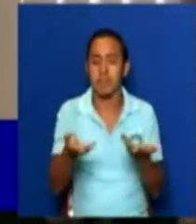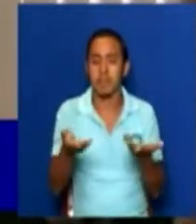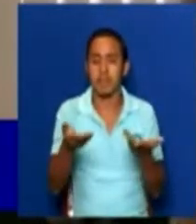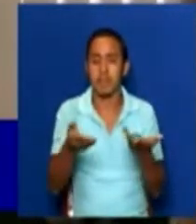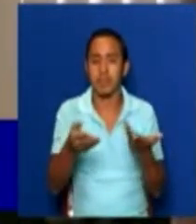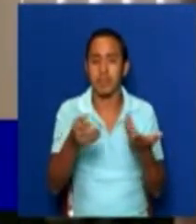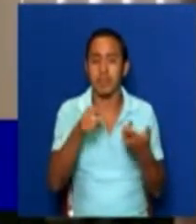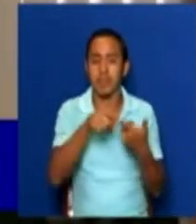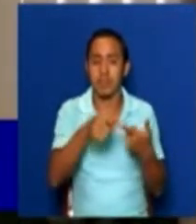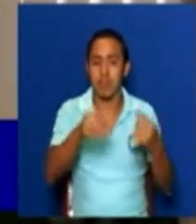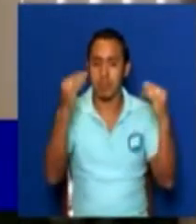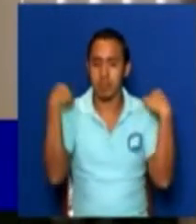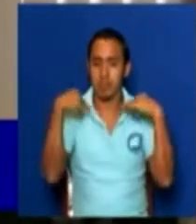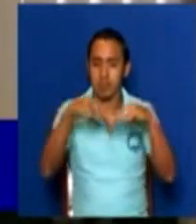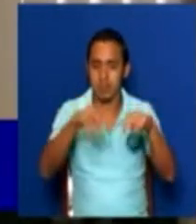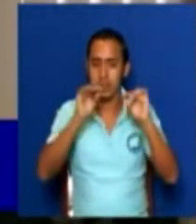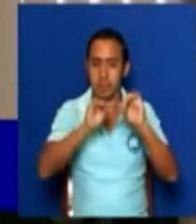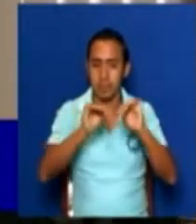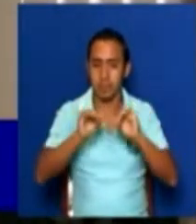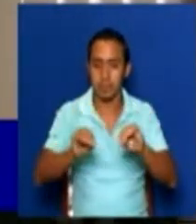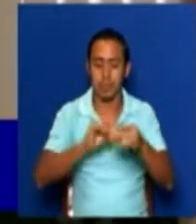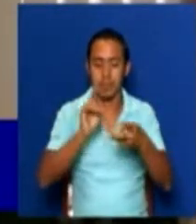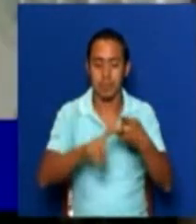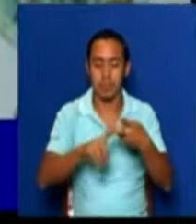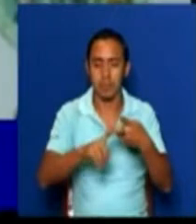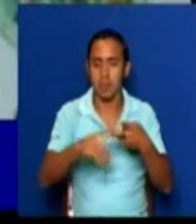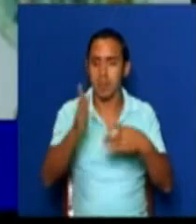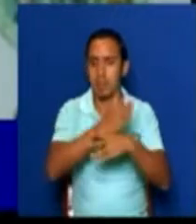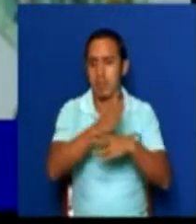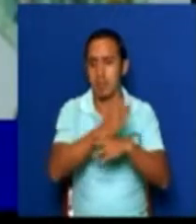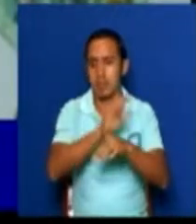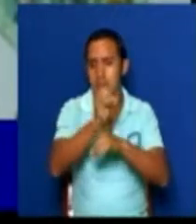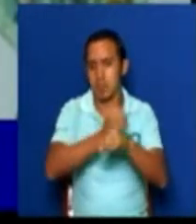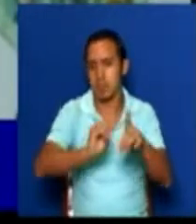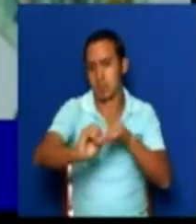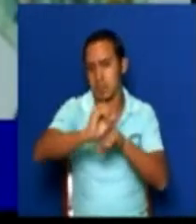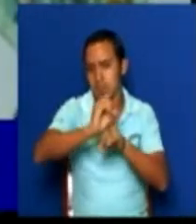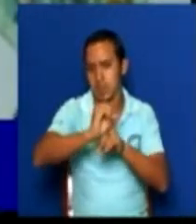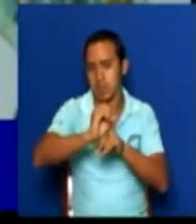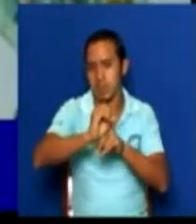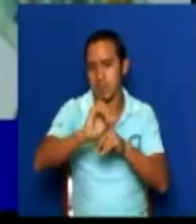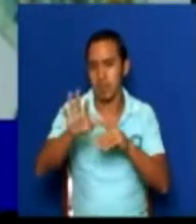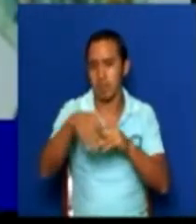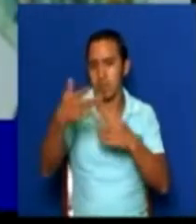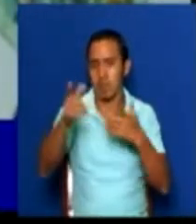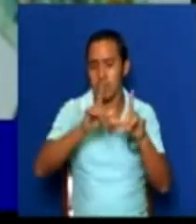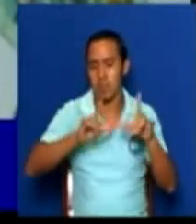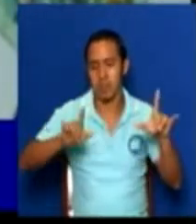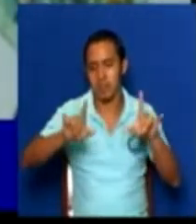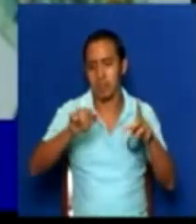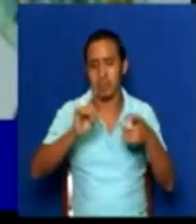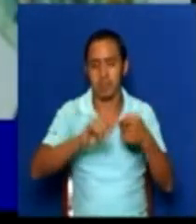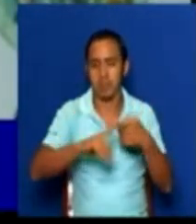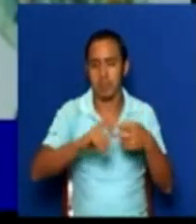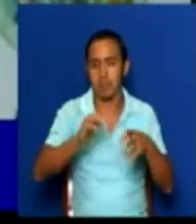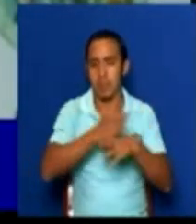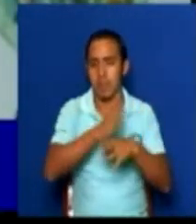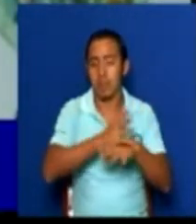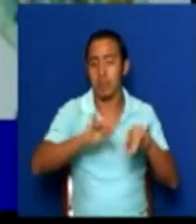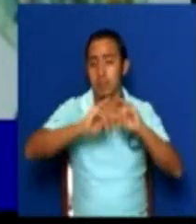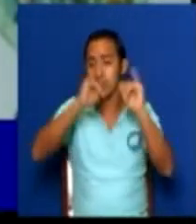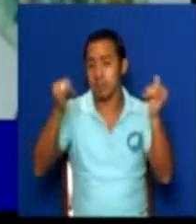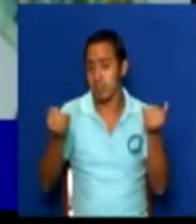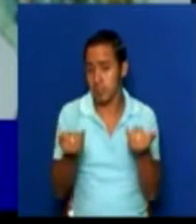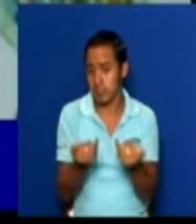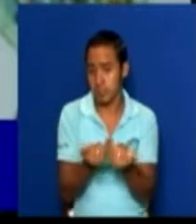el área de la enseñanza, de la educación, en organizaciones y órganos extraterritoriales, ejemplo, pues los organismos